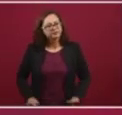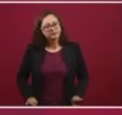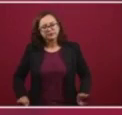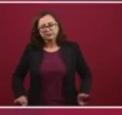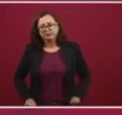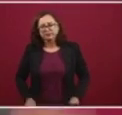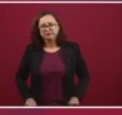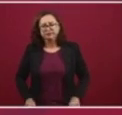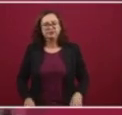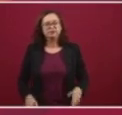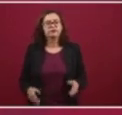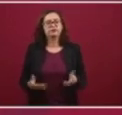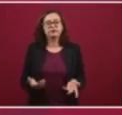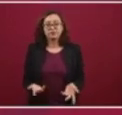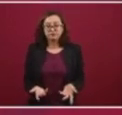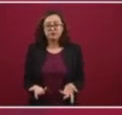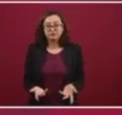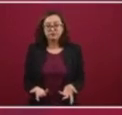Esto es